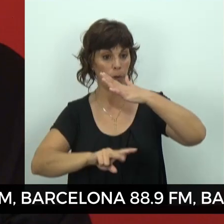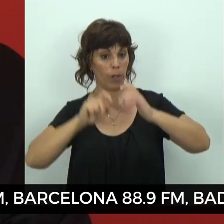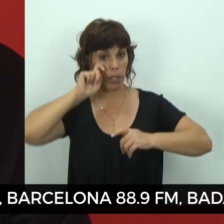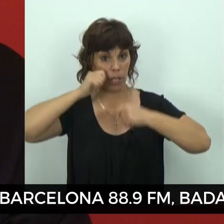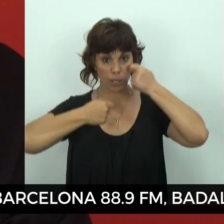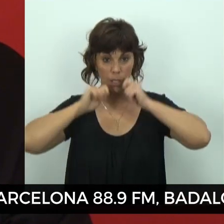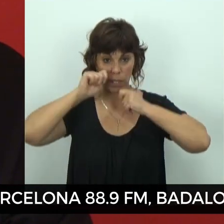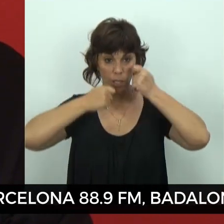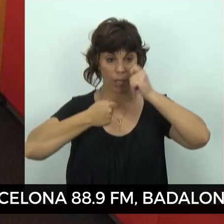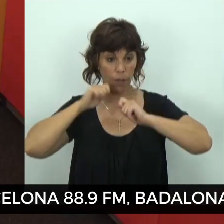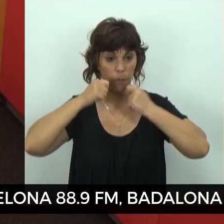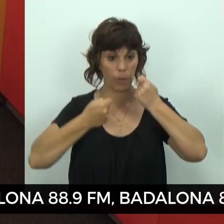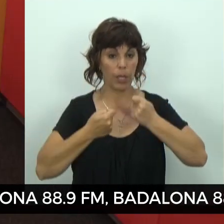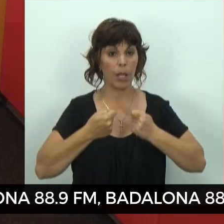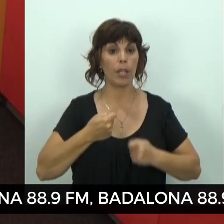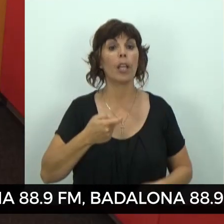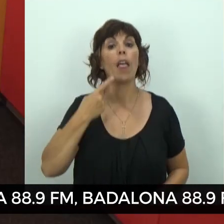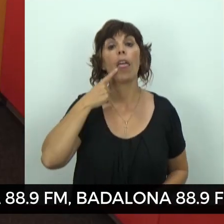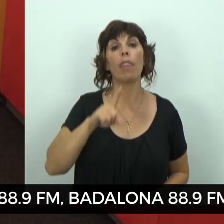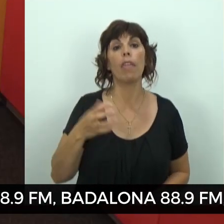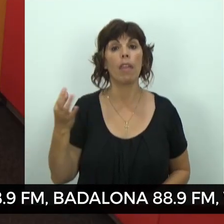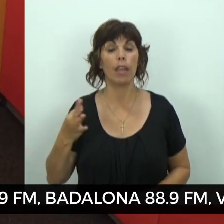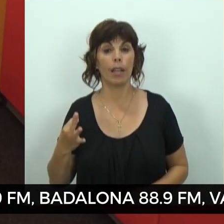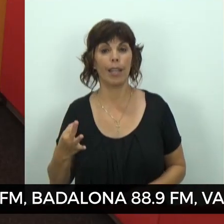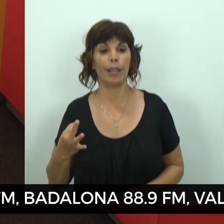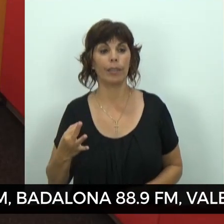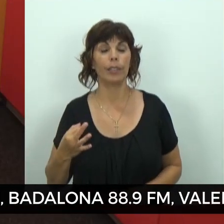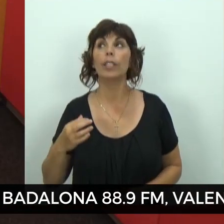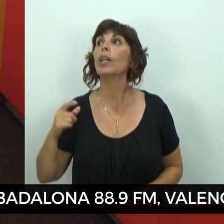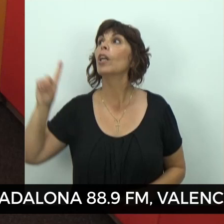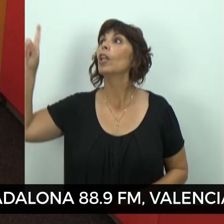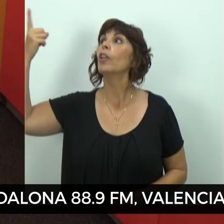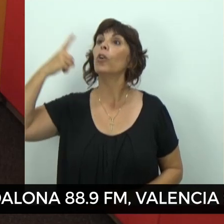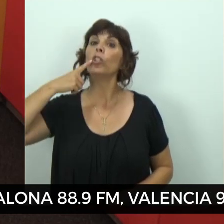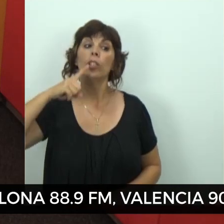versículo 3, te he amado con un amor eterno.